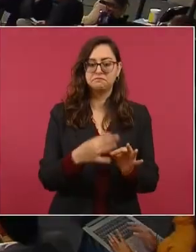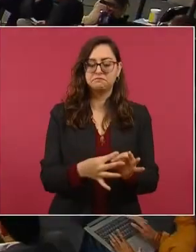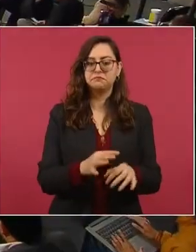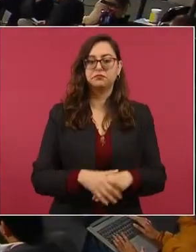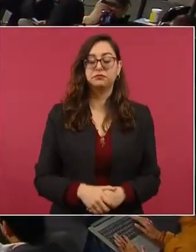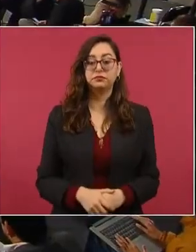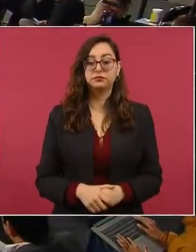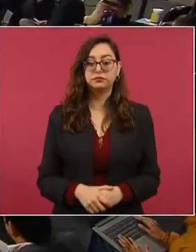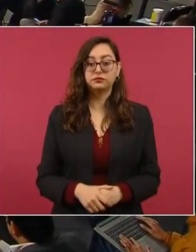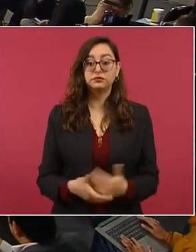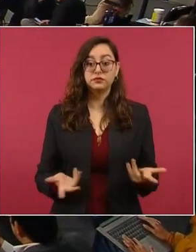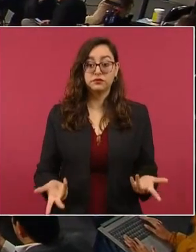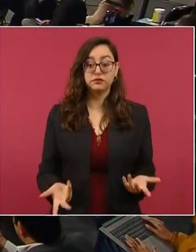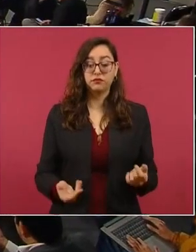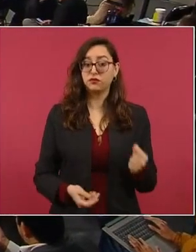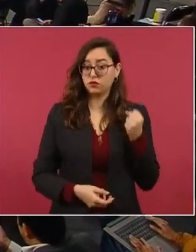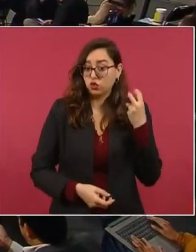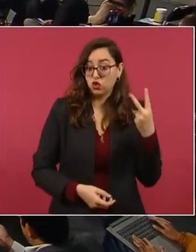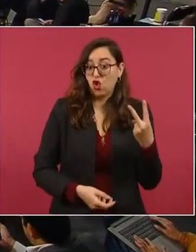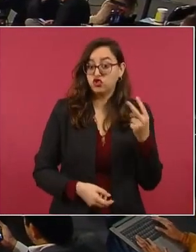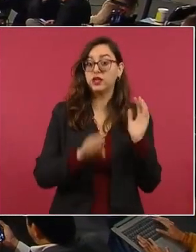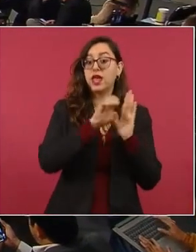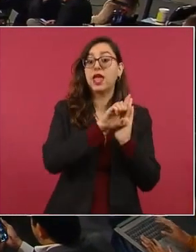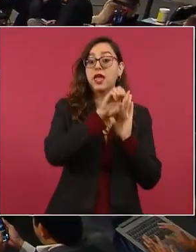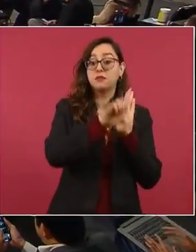eso, bastante.